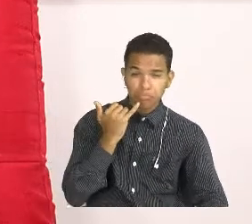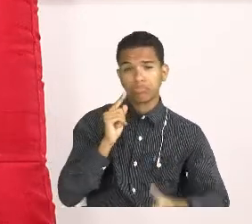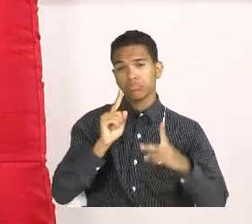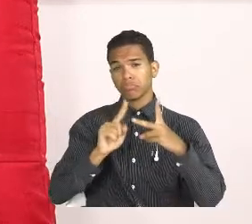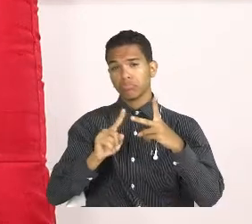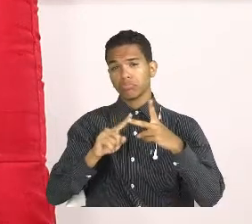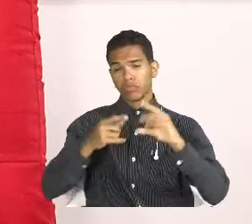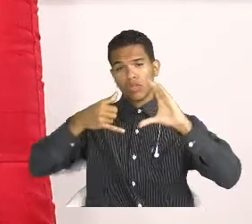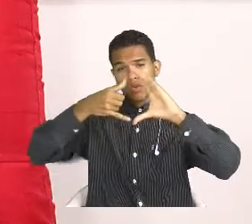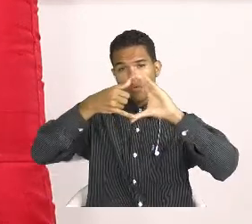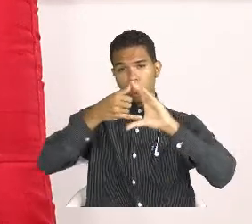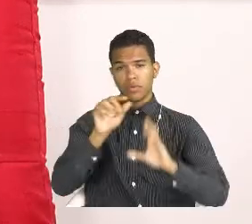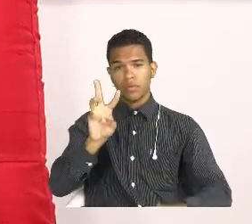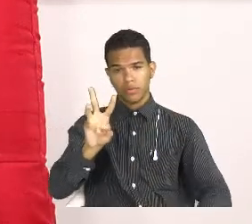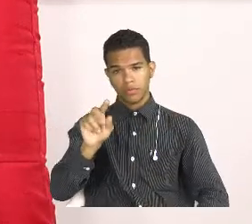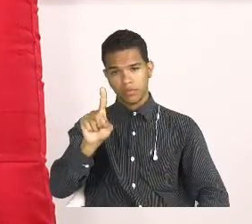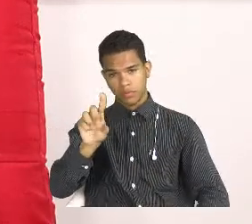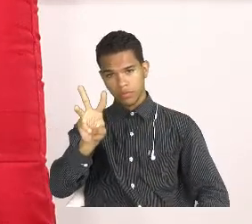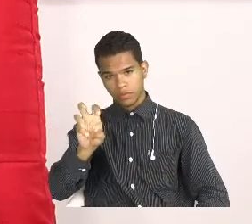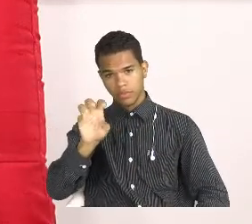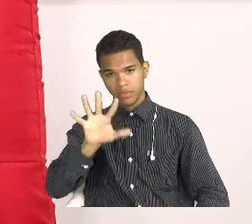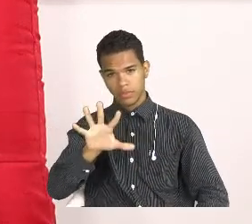al WhatsApp